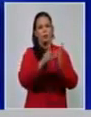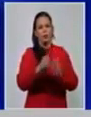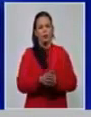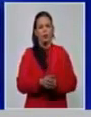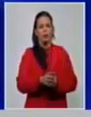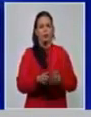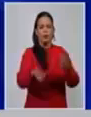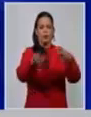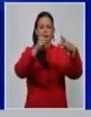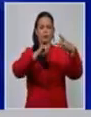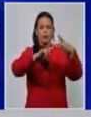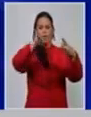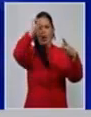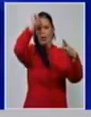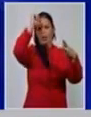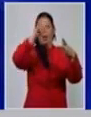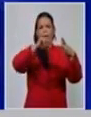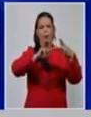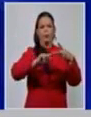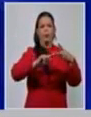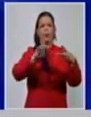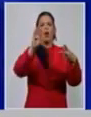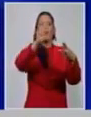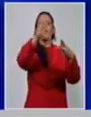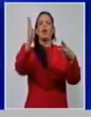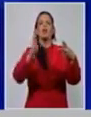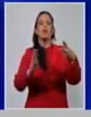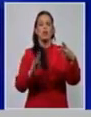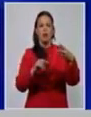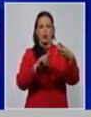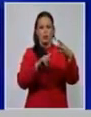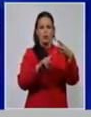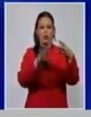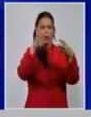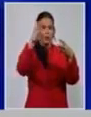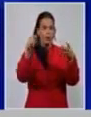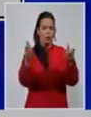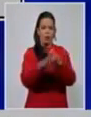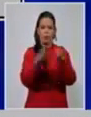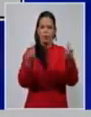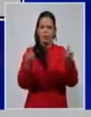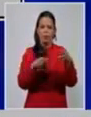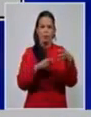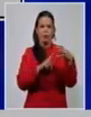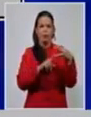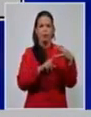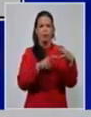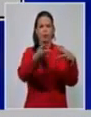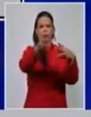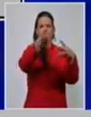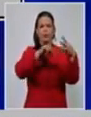India, le sigue Brasil, también con cifras muy elevadas, le sigue